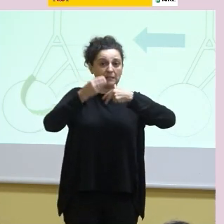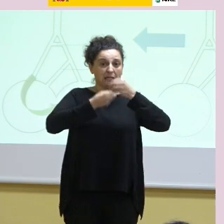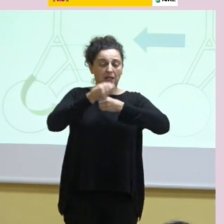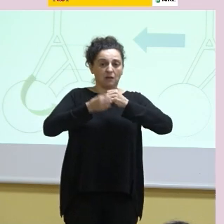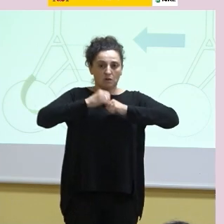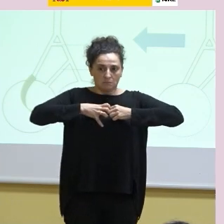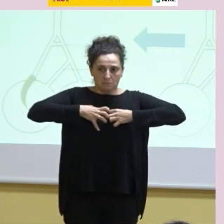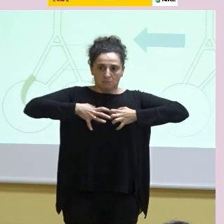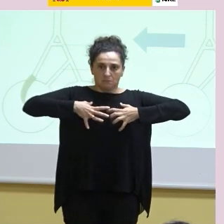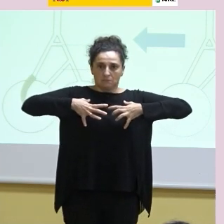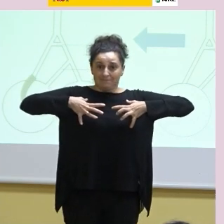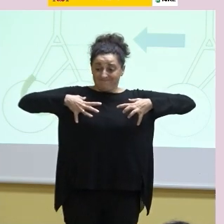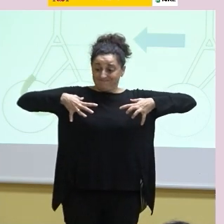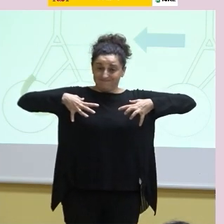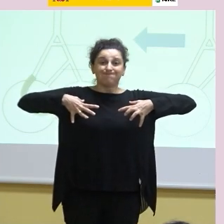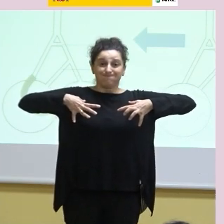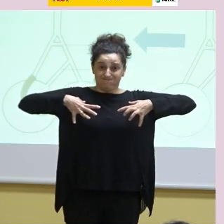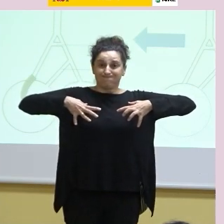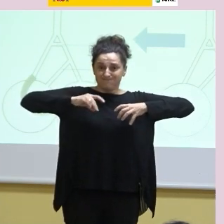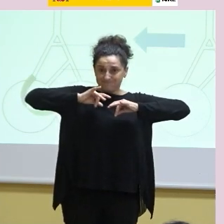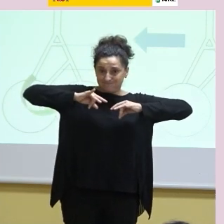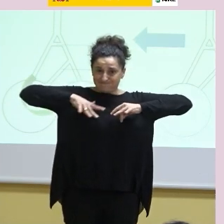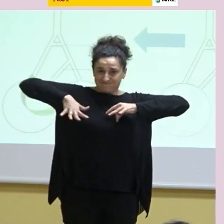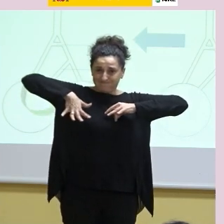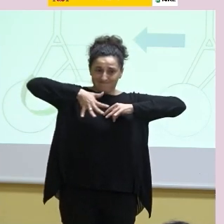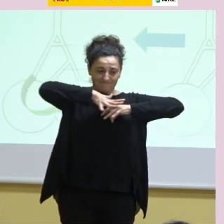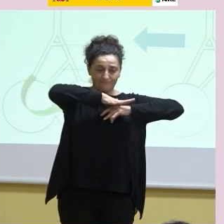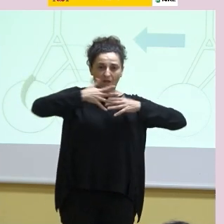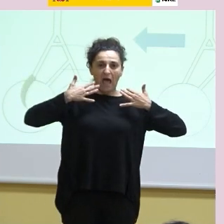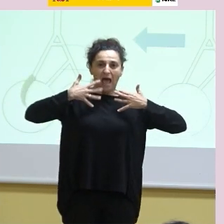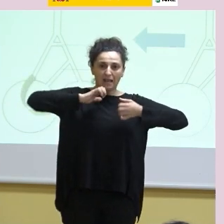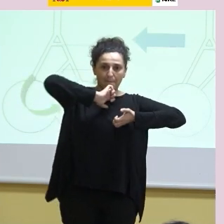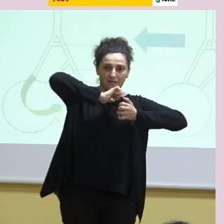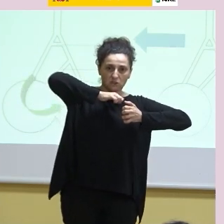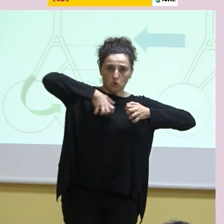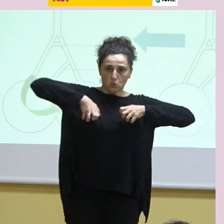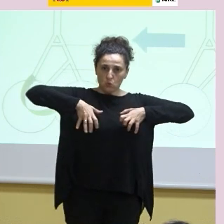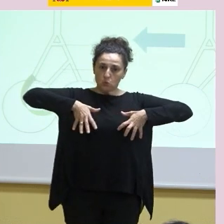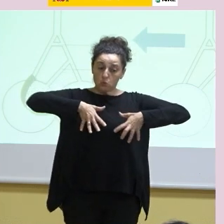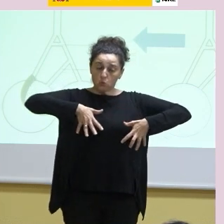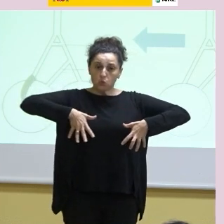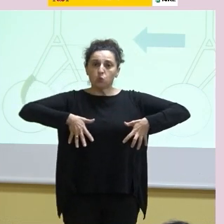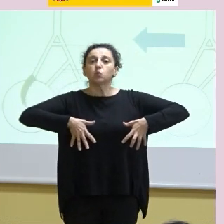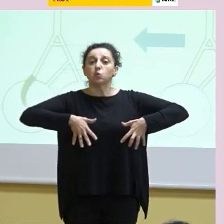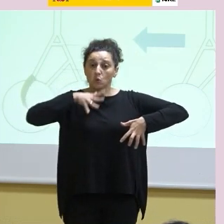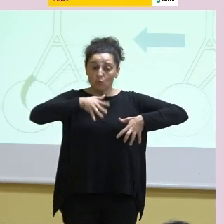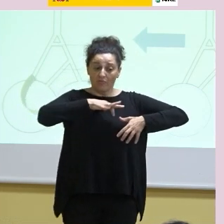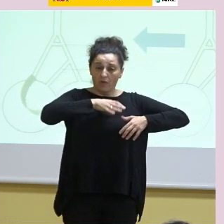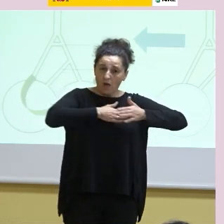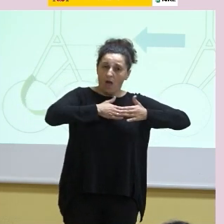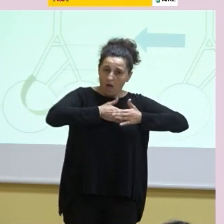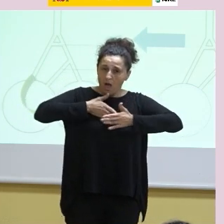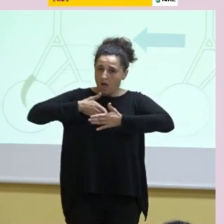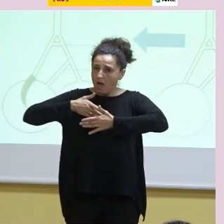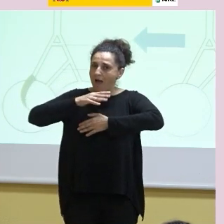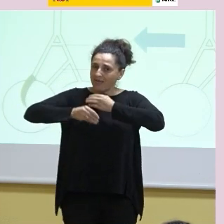una expansión de diferentes territorios, porque el aire se reparte por presiones por territorios que también pueden estar colapsados.